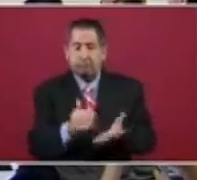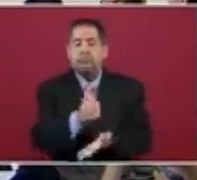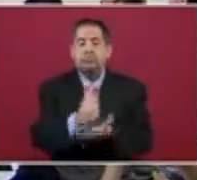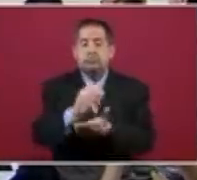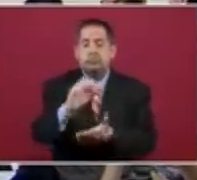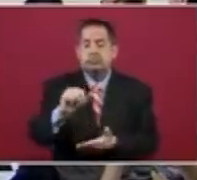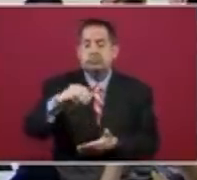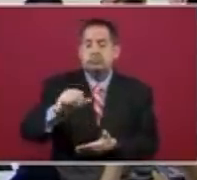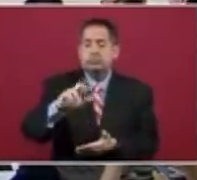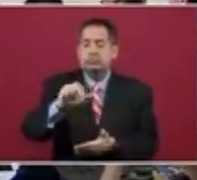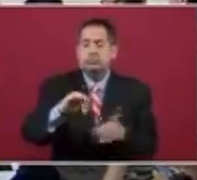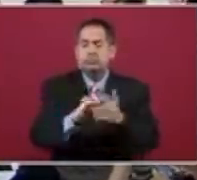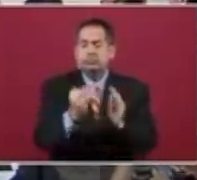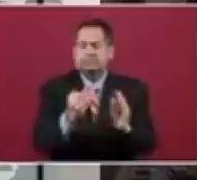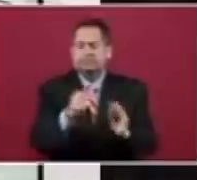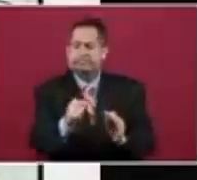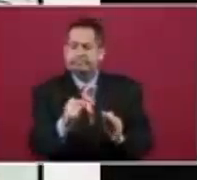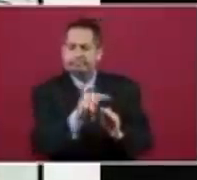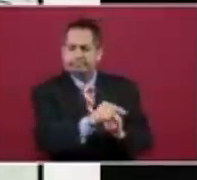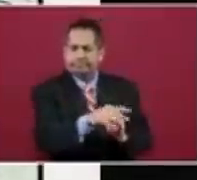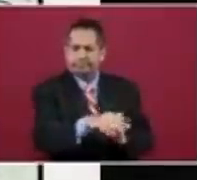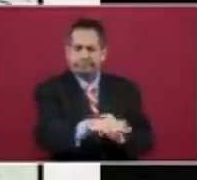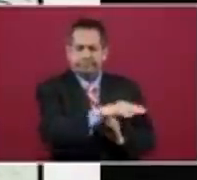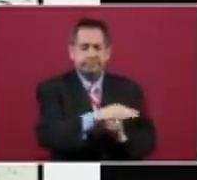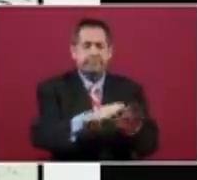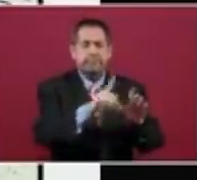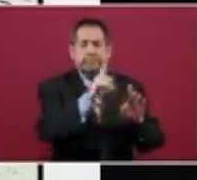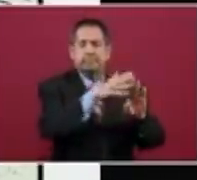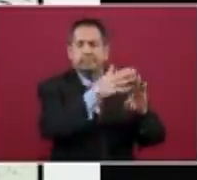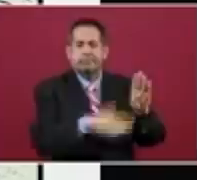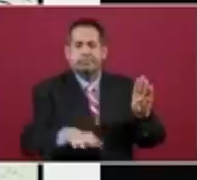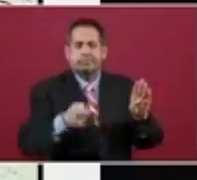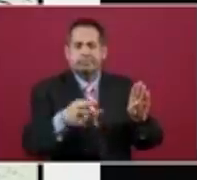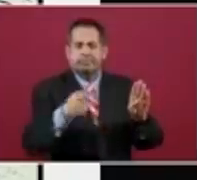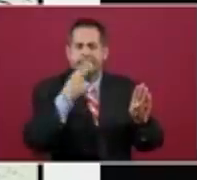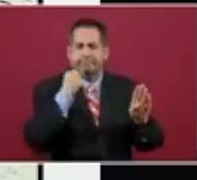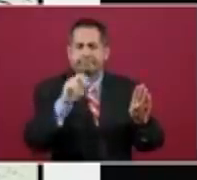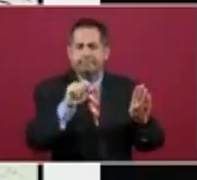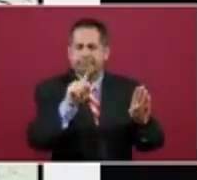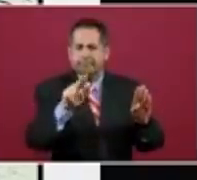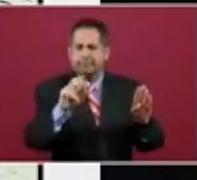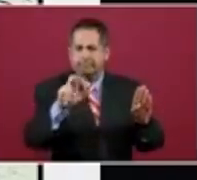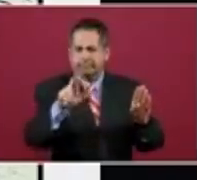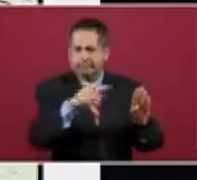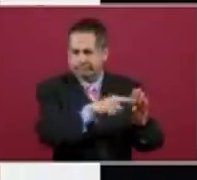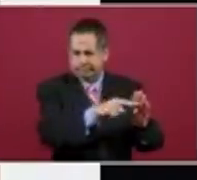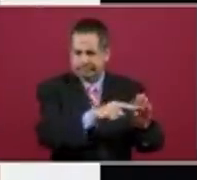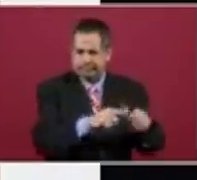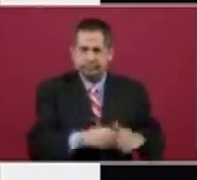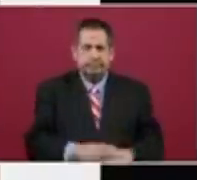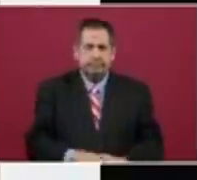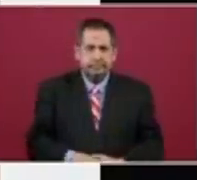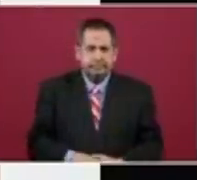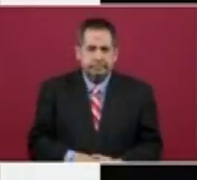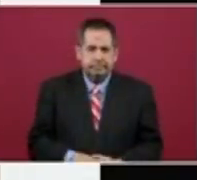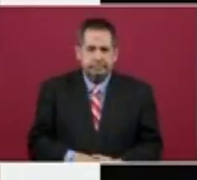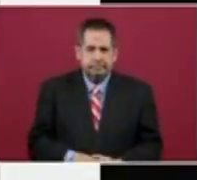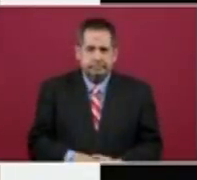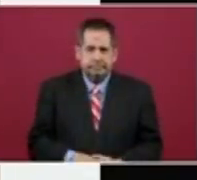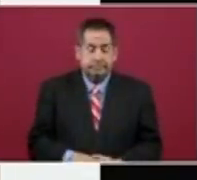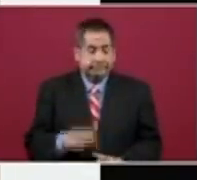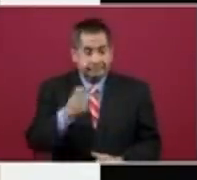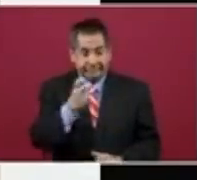a la a lo que es la presa El Azúcar. Por favor, la siguiente. Esa